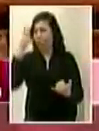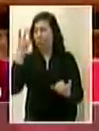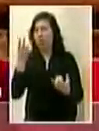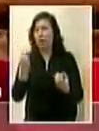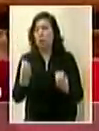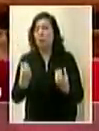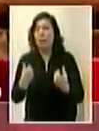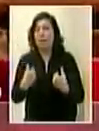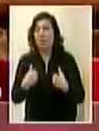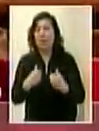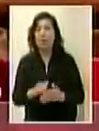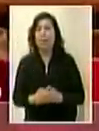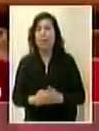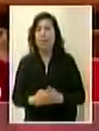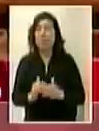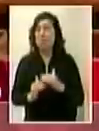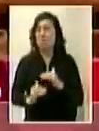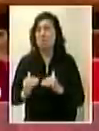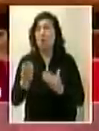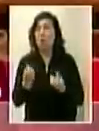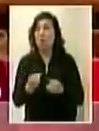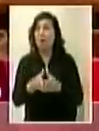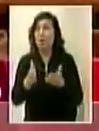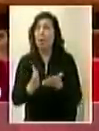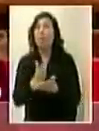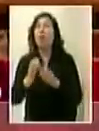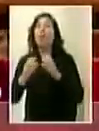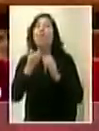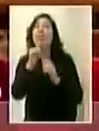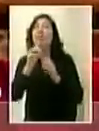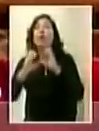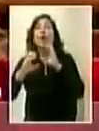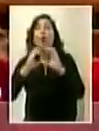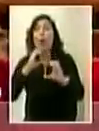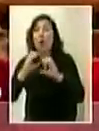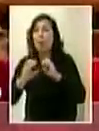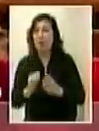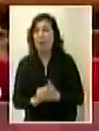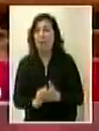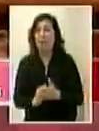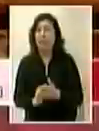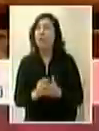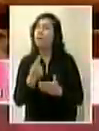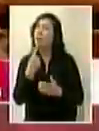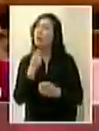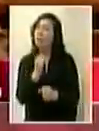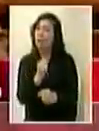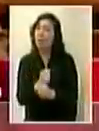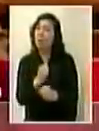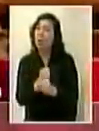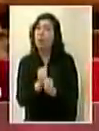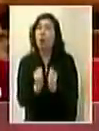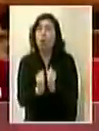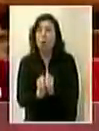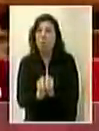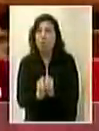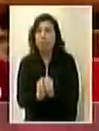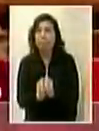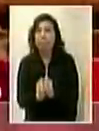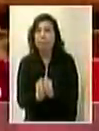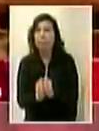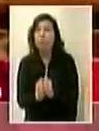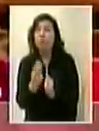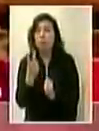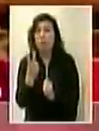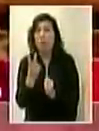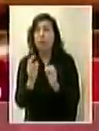como ocurre mayoritariamente, un gran problema de comunicación. Se está trabajando con